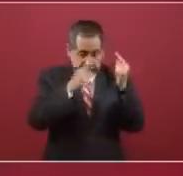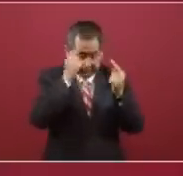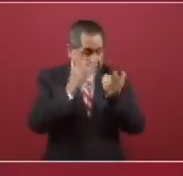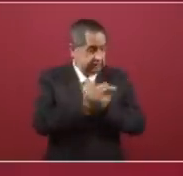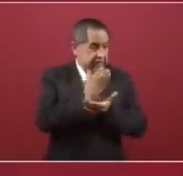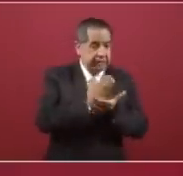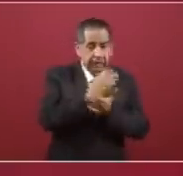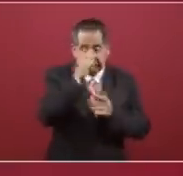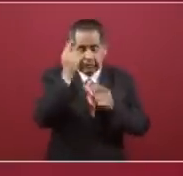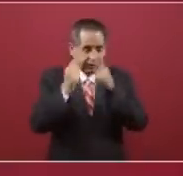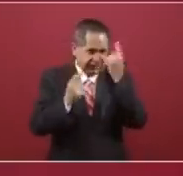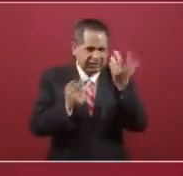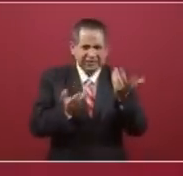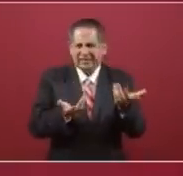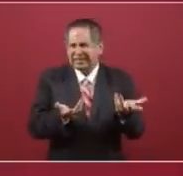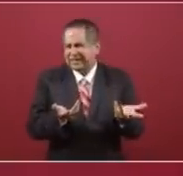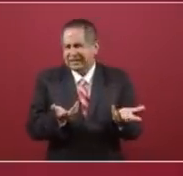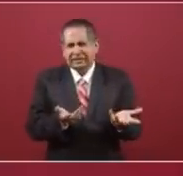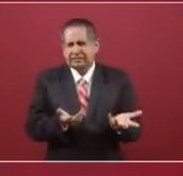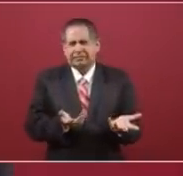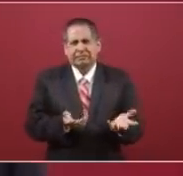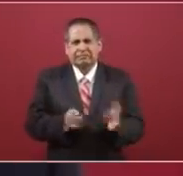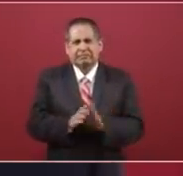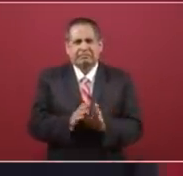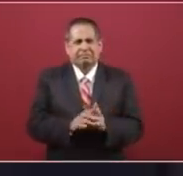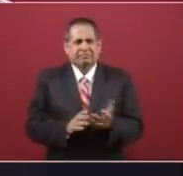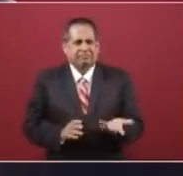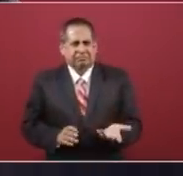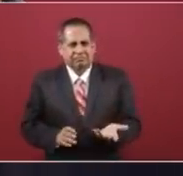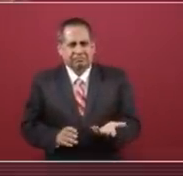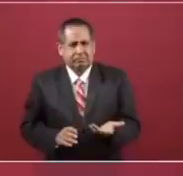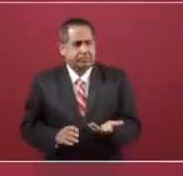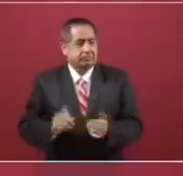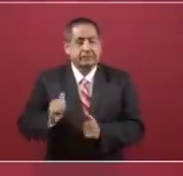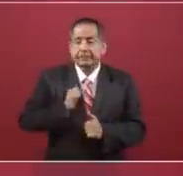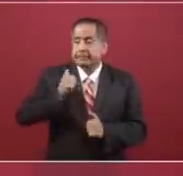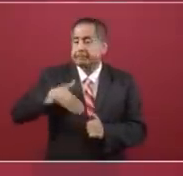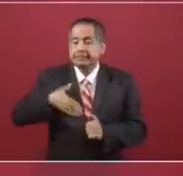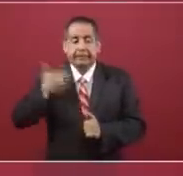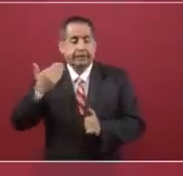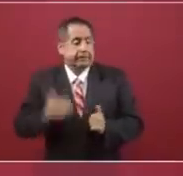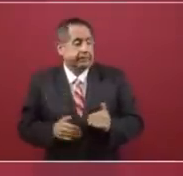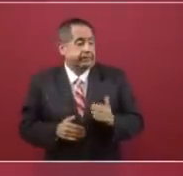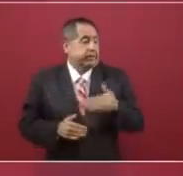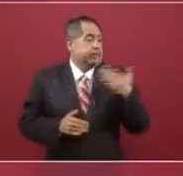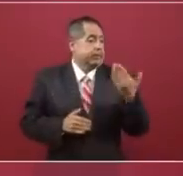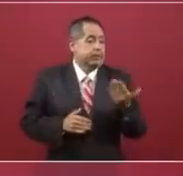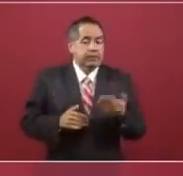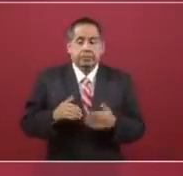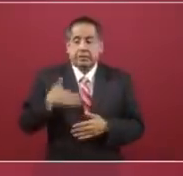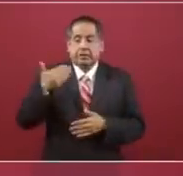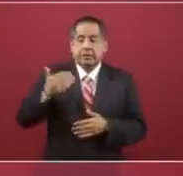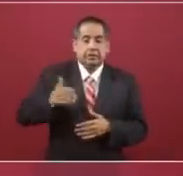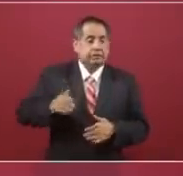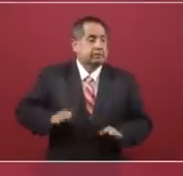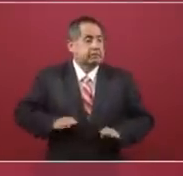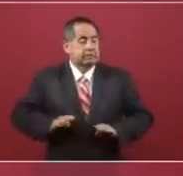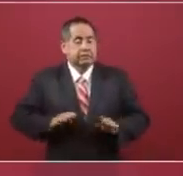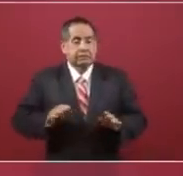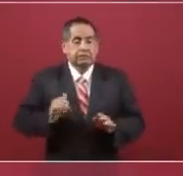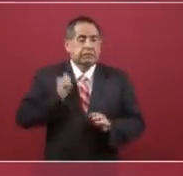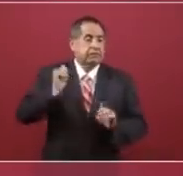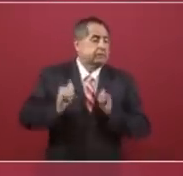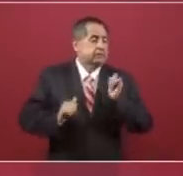todo es eh oportunismo, todo es buscar la